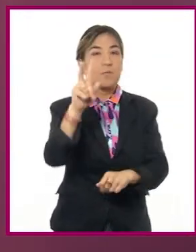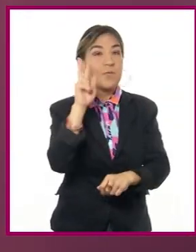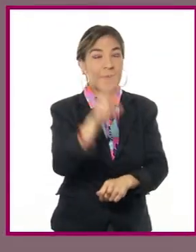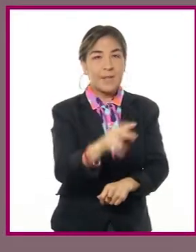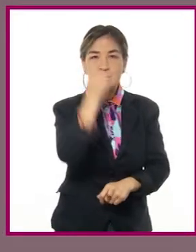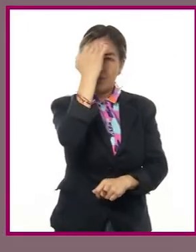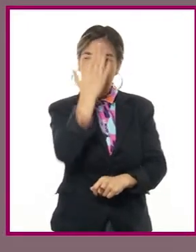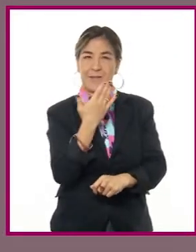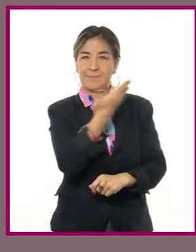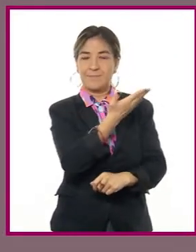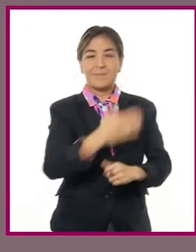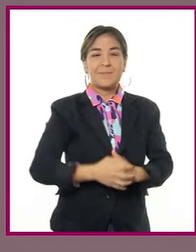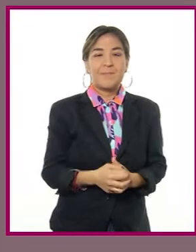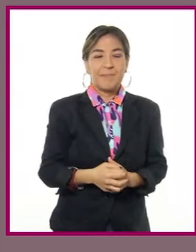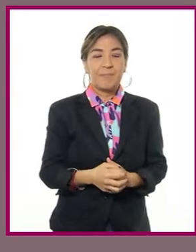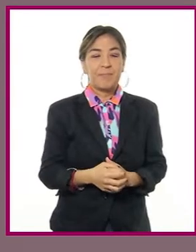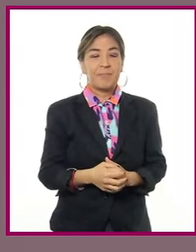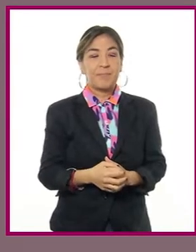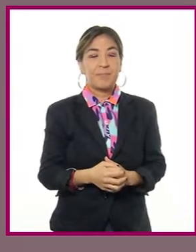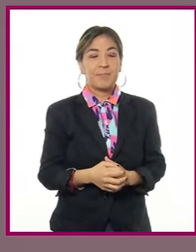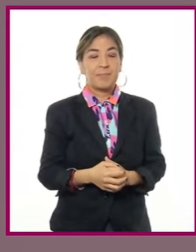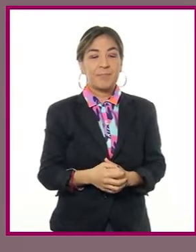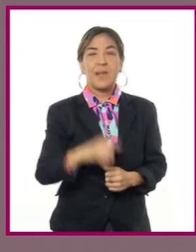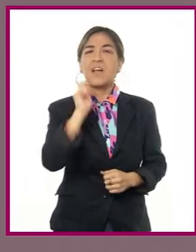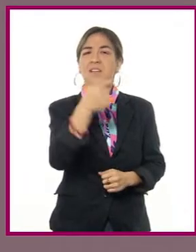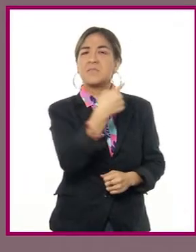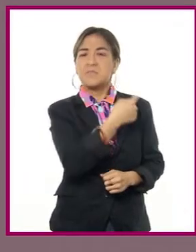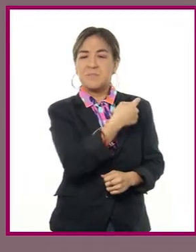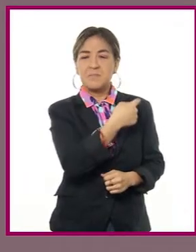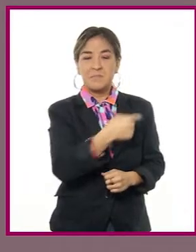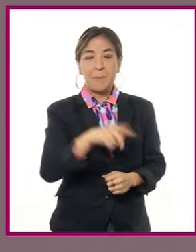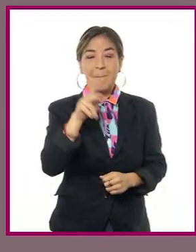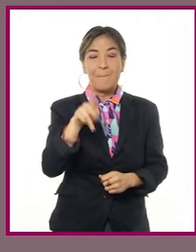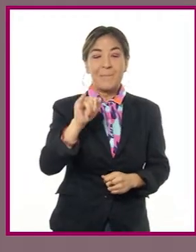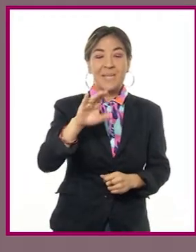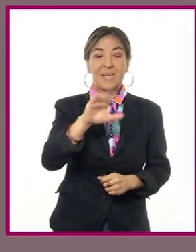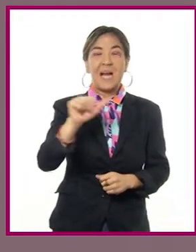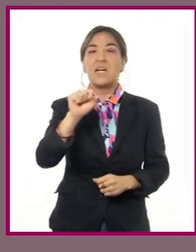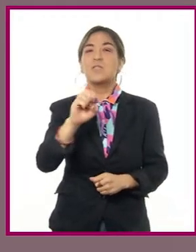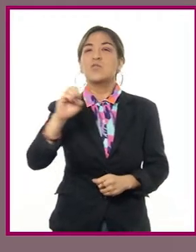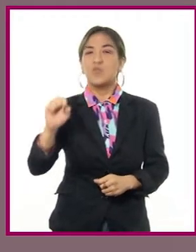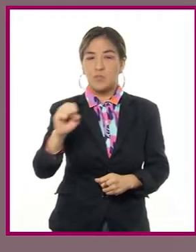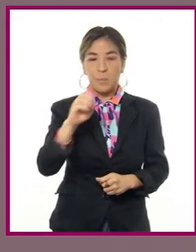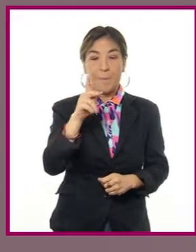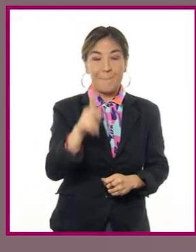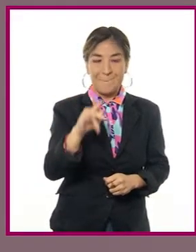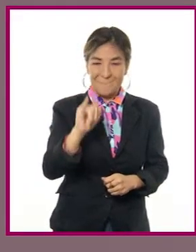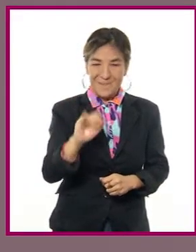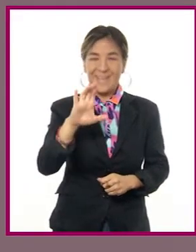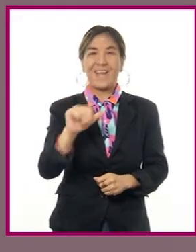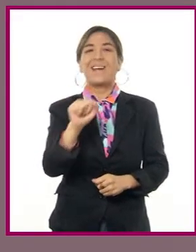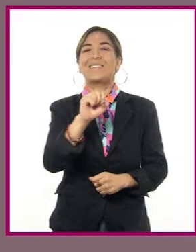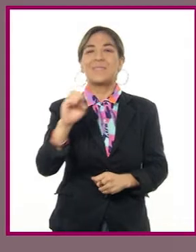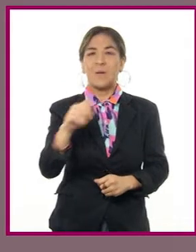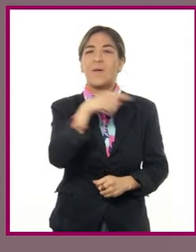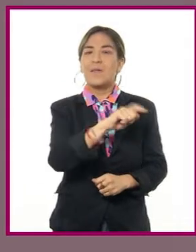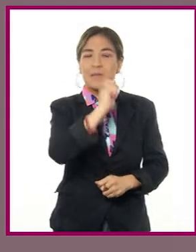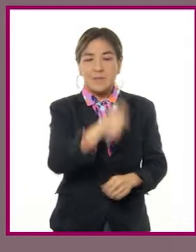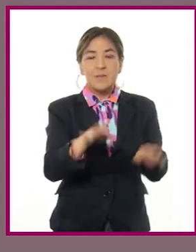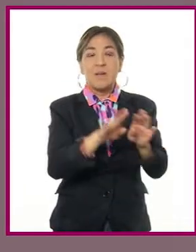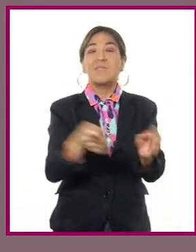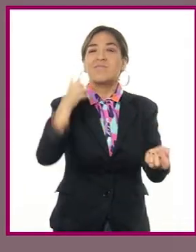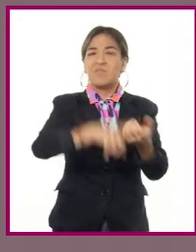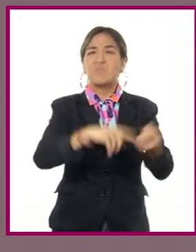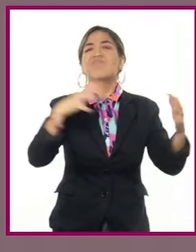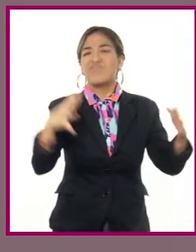siguiente imagen. Se trata del Guernica. Esta obra de Pablo Picasso representa el ataque aéreo llevado a